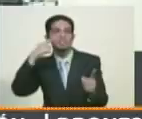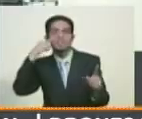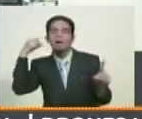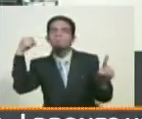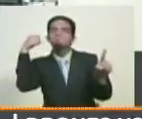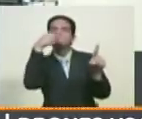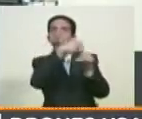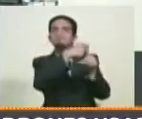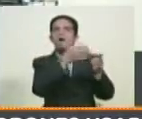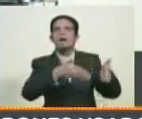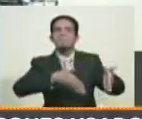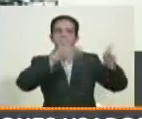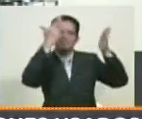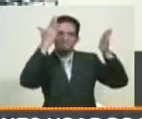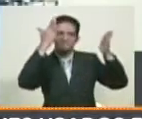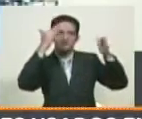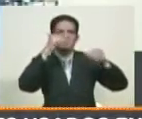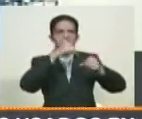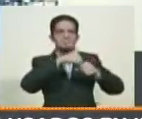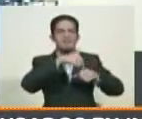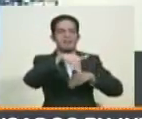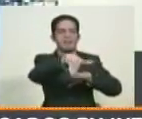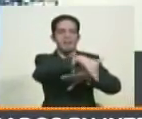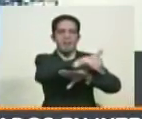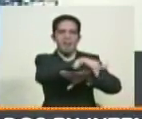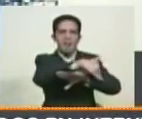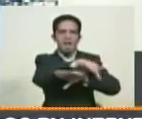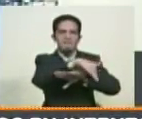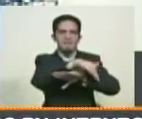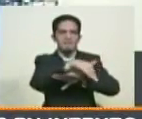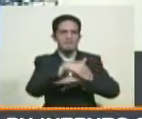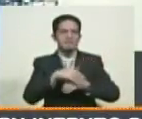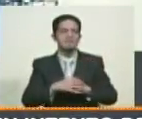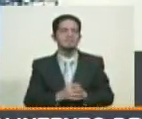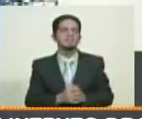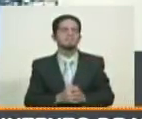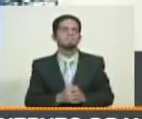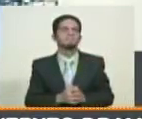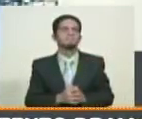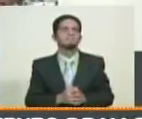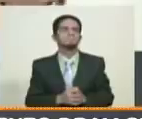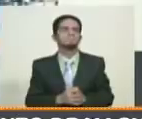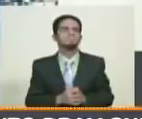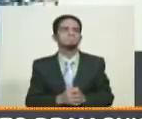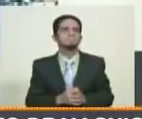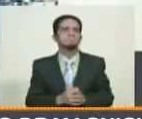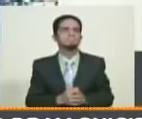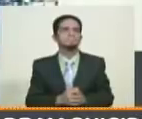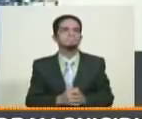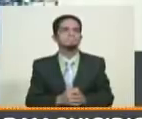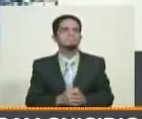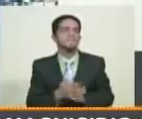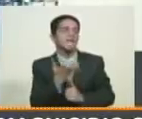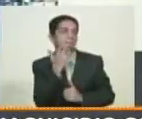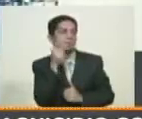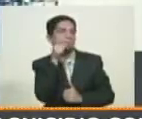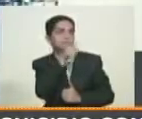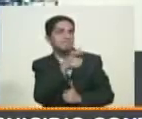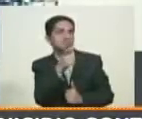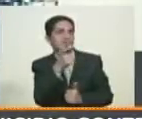Eduardo en la avenida Fuerzas Armadas. Para los que quieren hacer bullying de estas cosas.